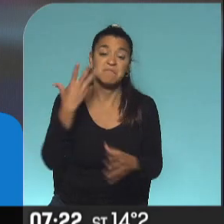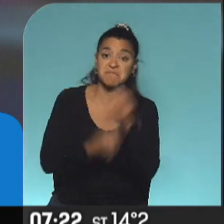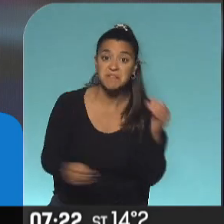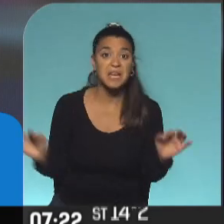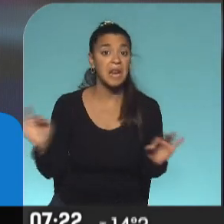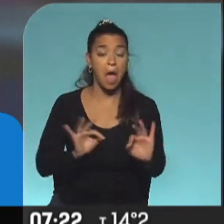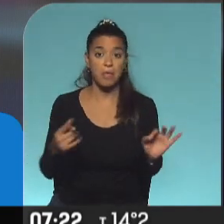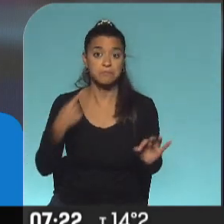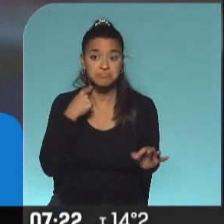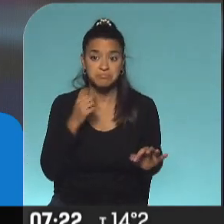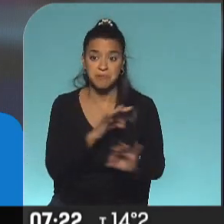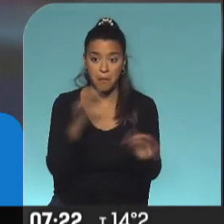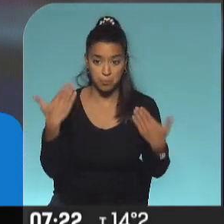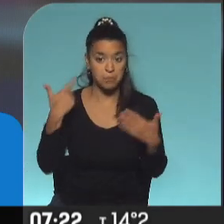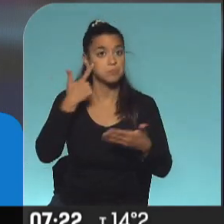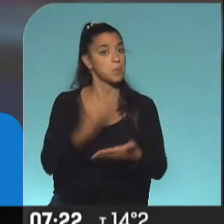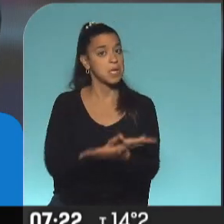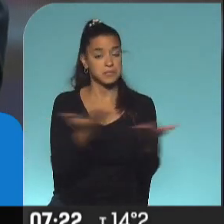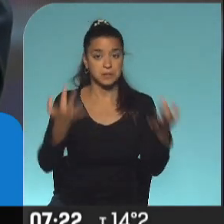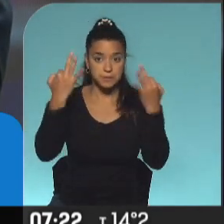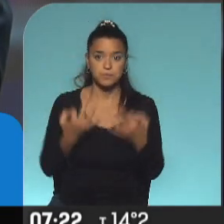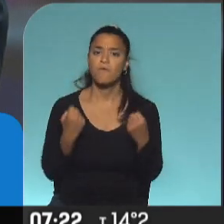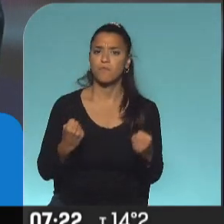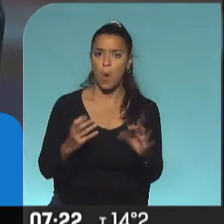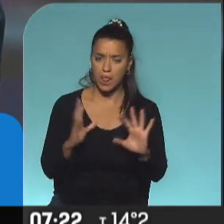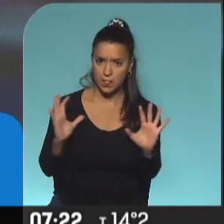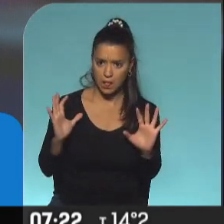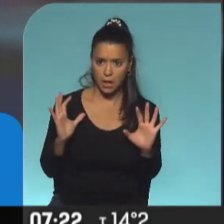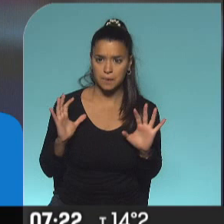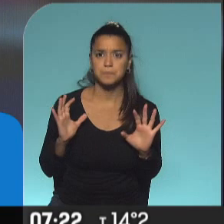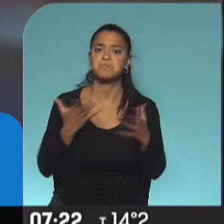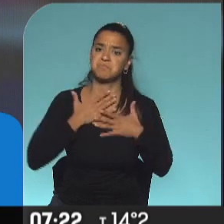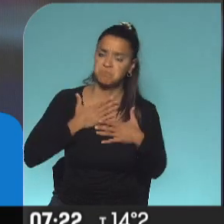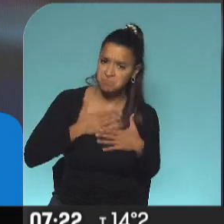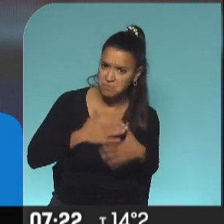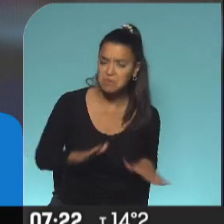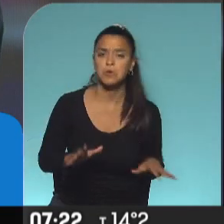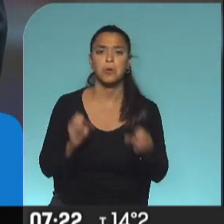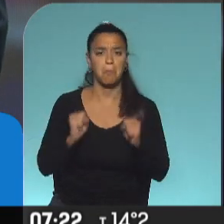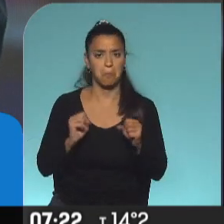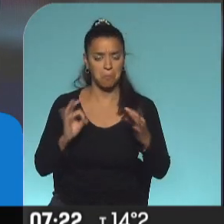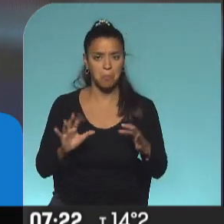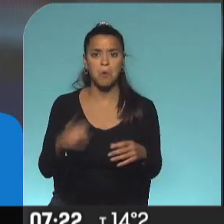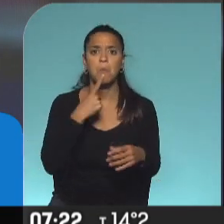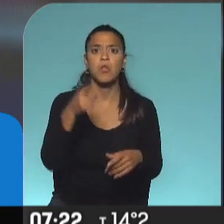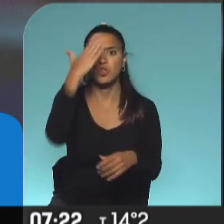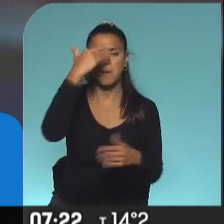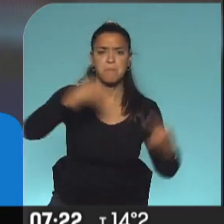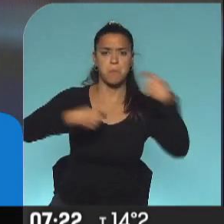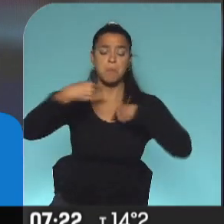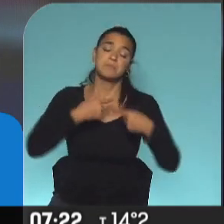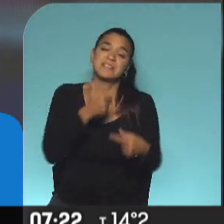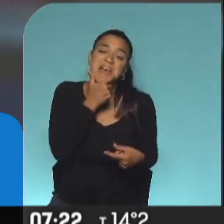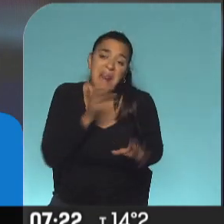esto, no cayó con esto. Pudo mostrarse, no sé si fuerte, pero por lo menos tranquilo, sólido. Cuando Trump lo atacaba se